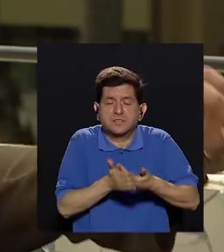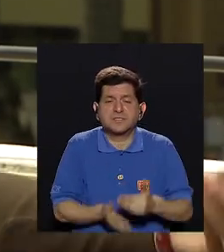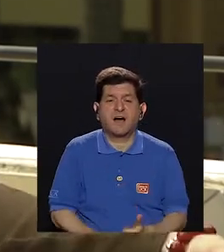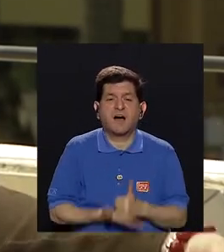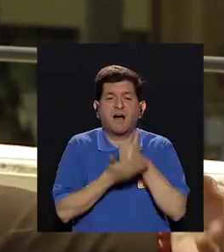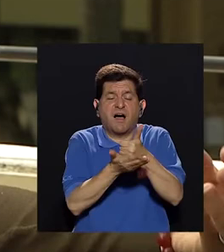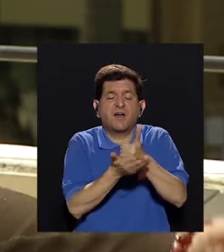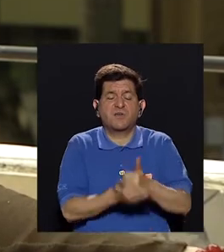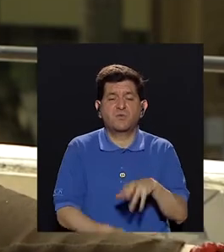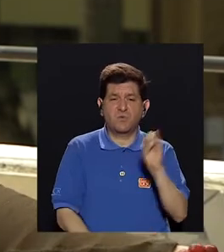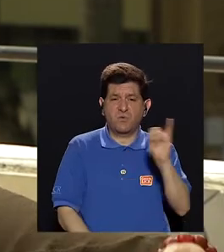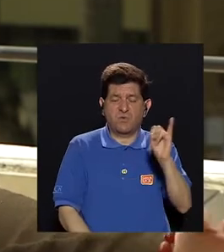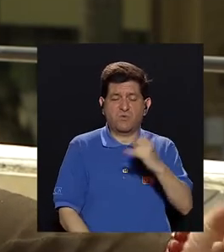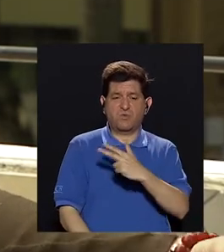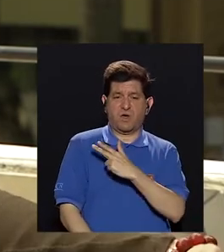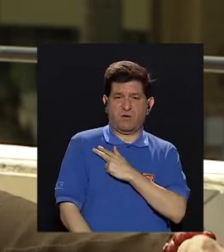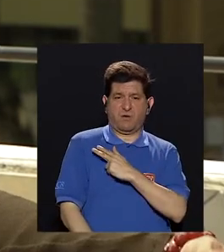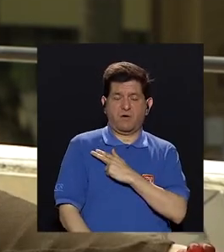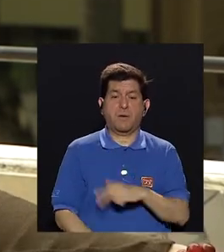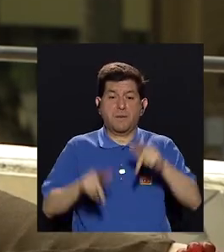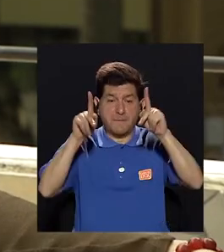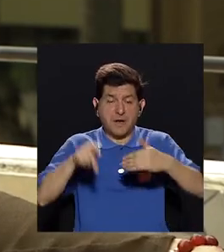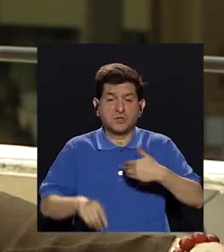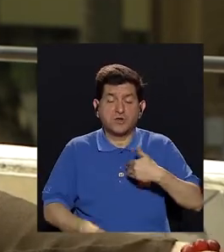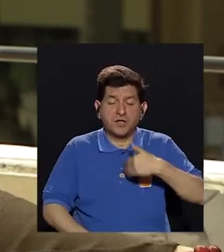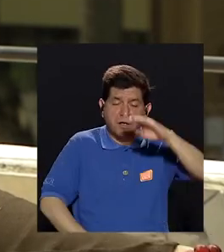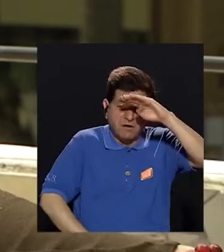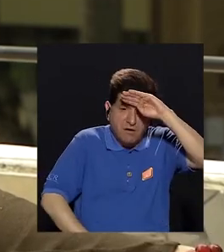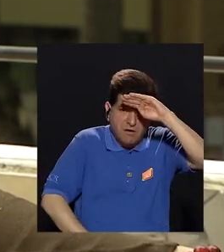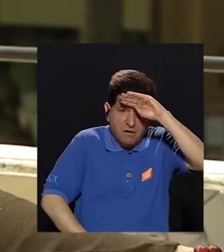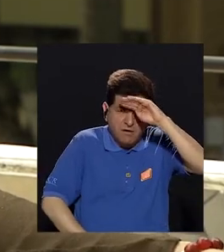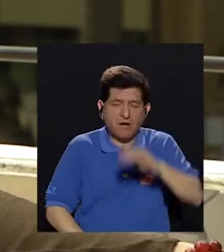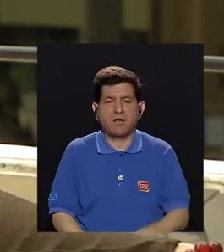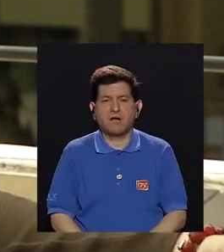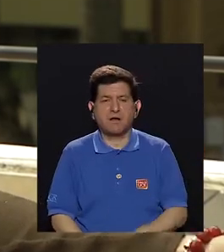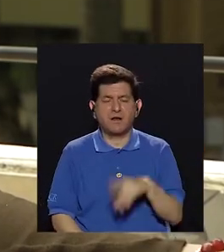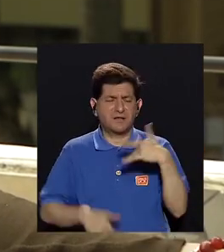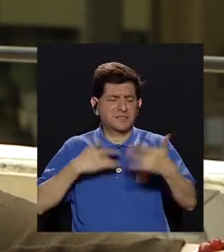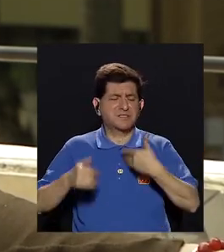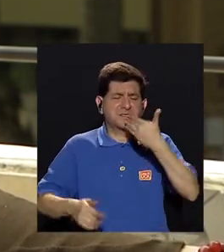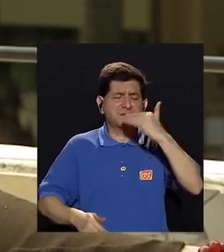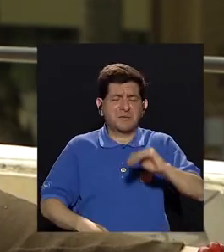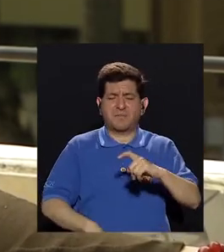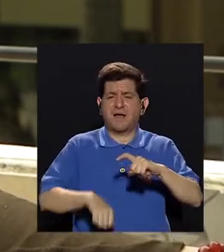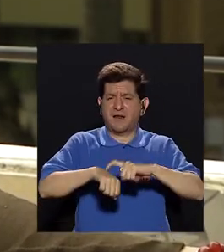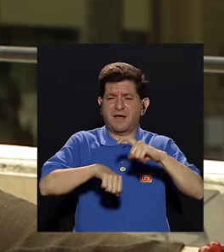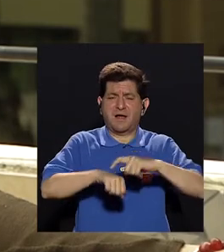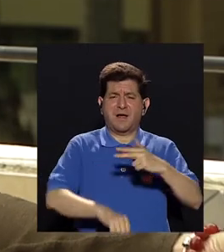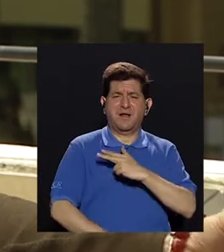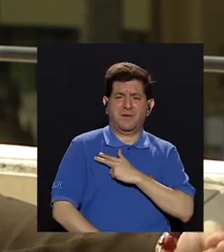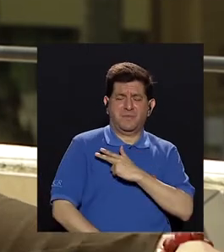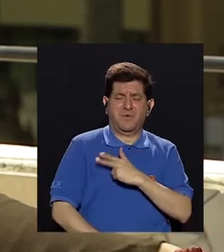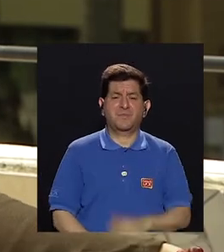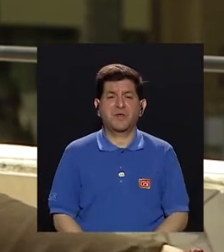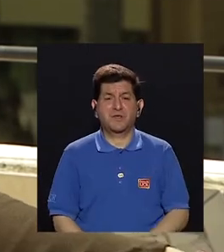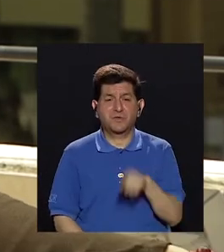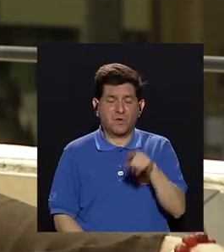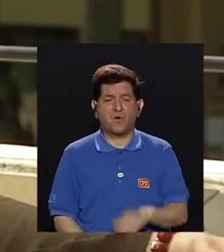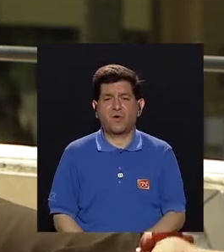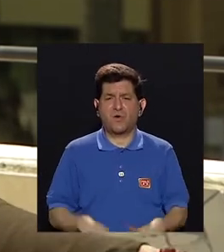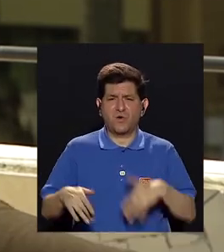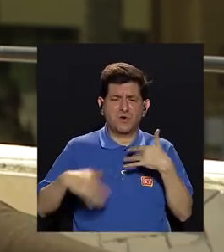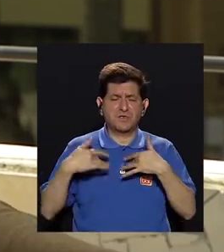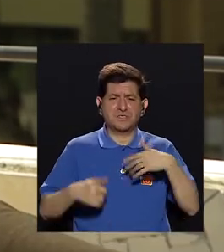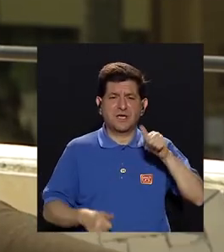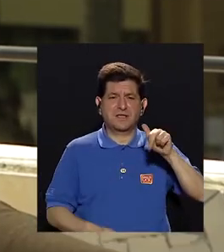tiene mucho malestar cuando orina, tiene esa sensación de ardor que es muy desagradable, pues sí debe acudir a algún control médico para que se le haga un examen general de